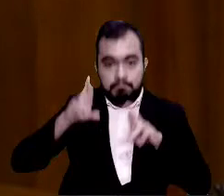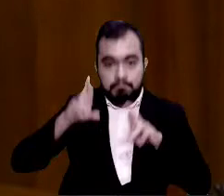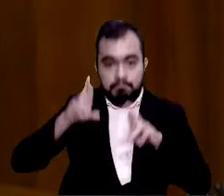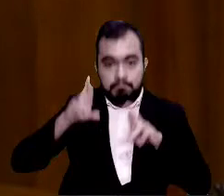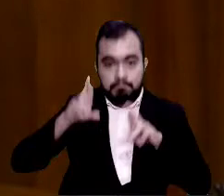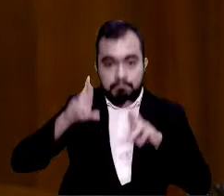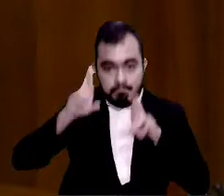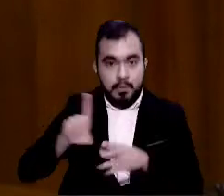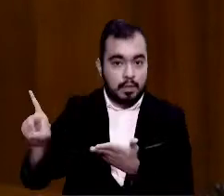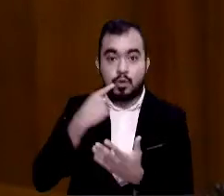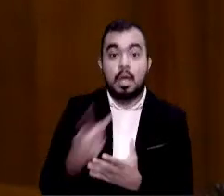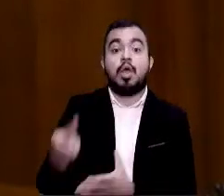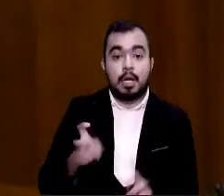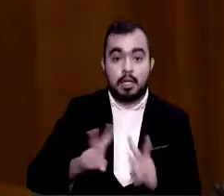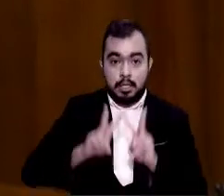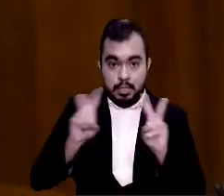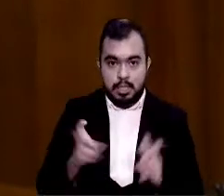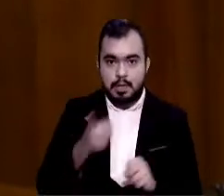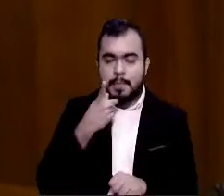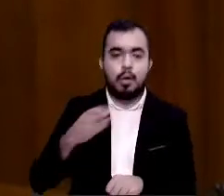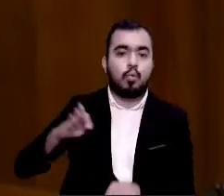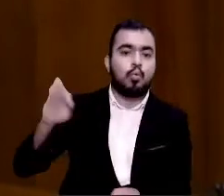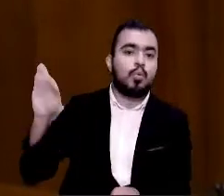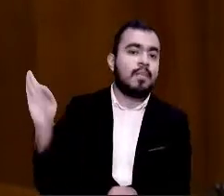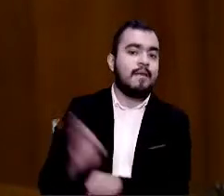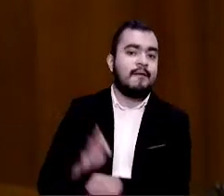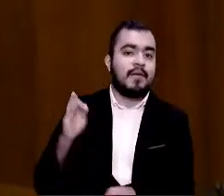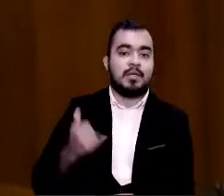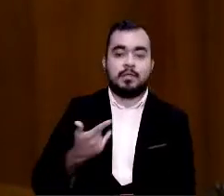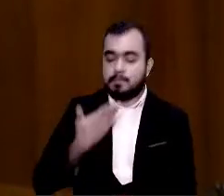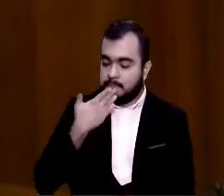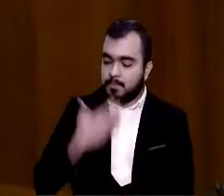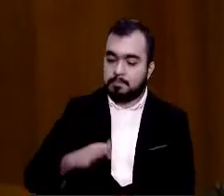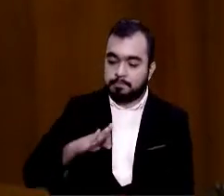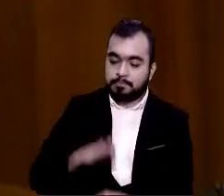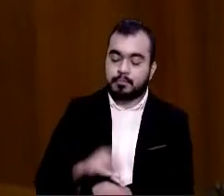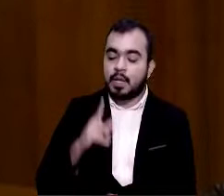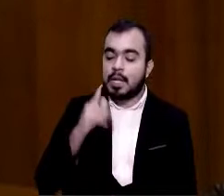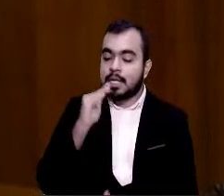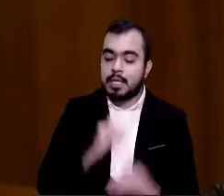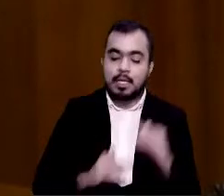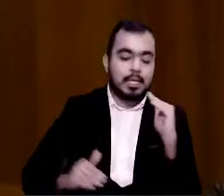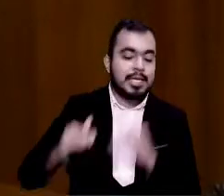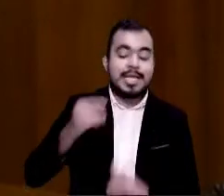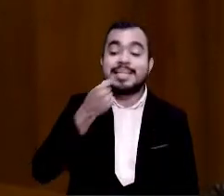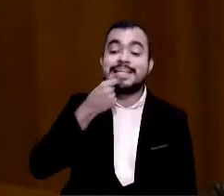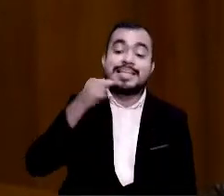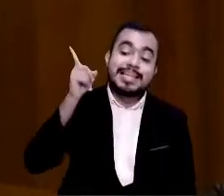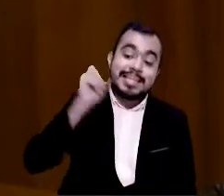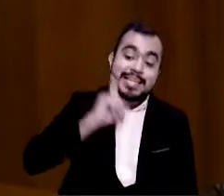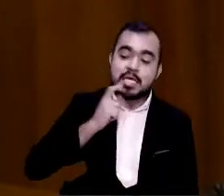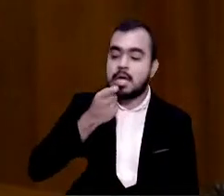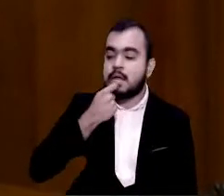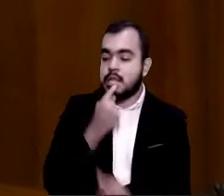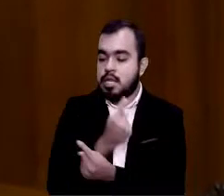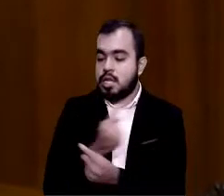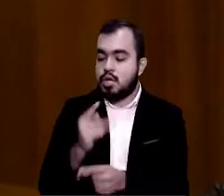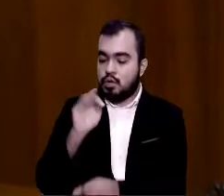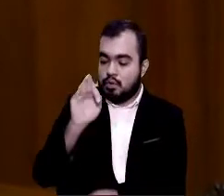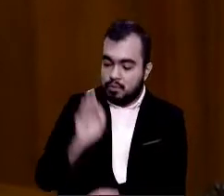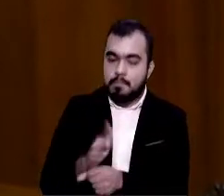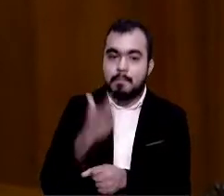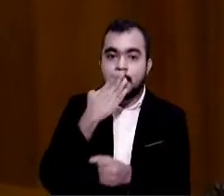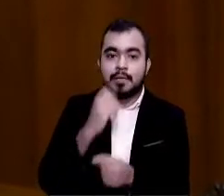constitucionales se garantizan la plena defensa y garantía del principio del interés superior de las niñas, de la niñez, para el sano